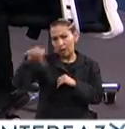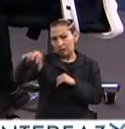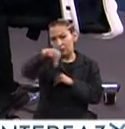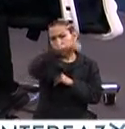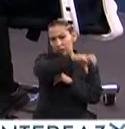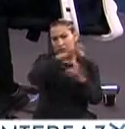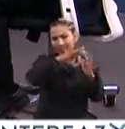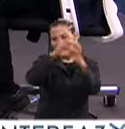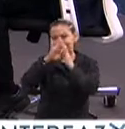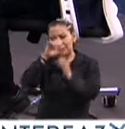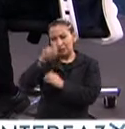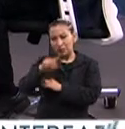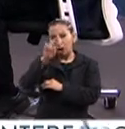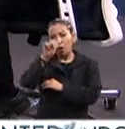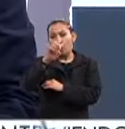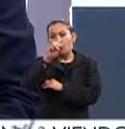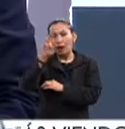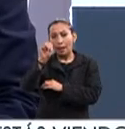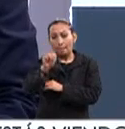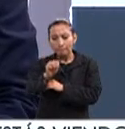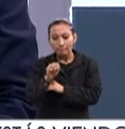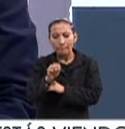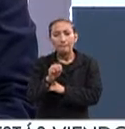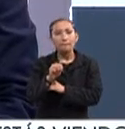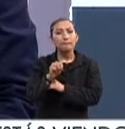facultades que forman parte de la UNAM,